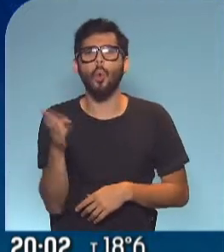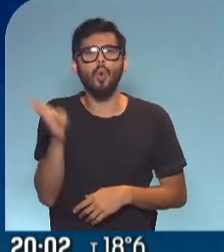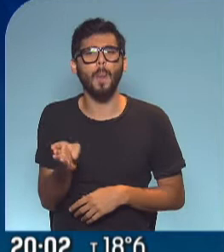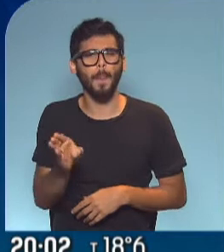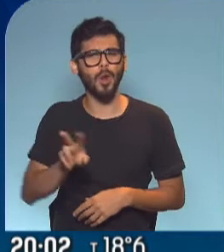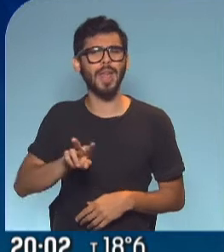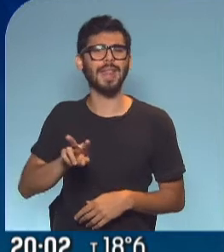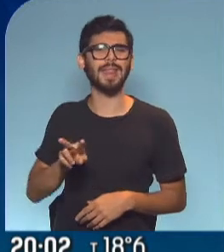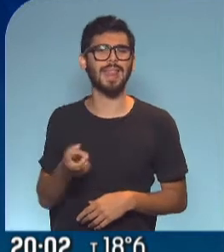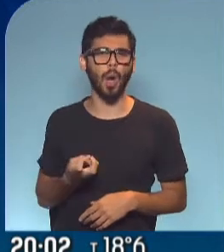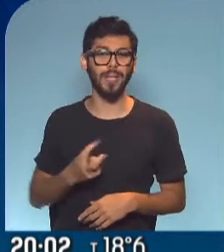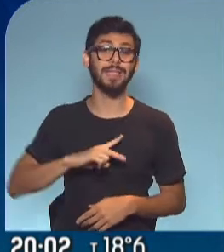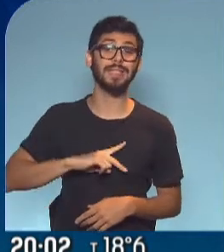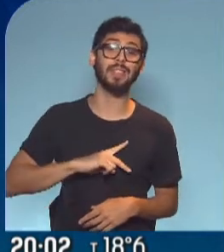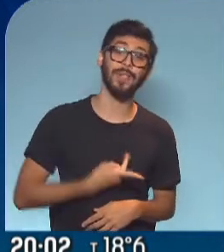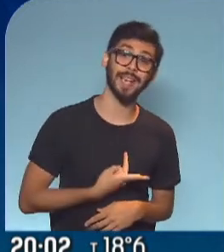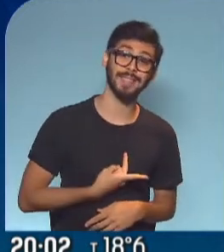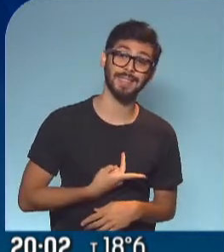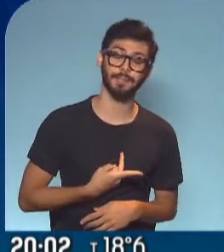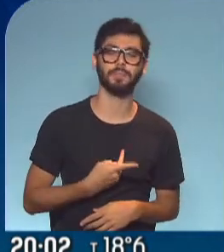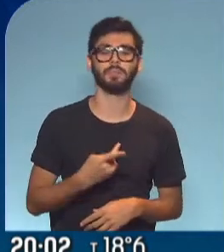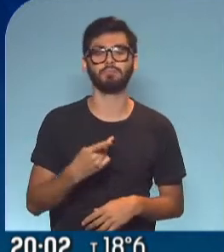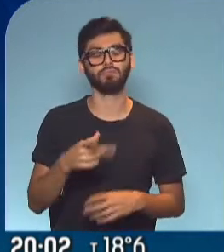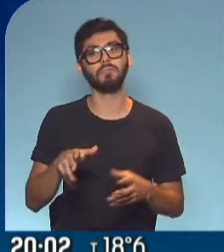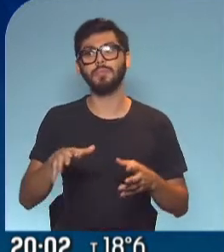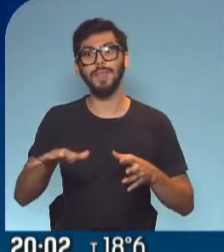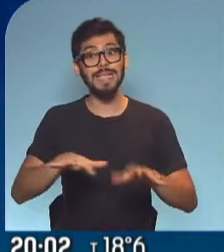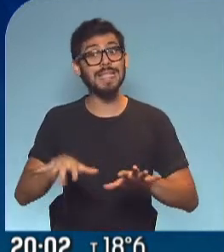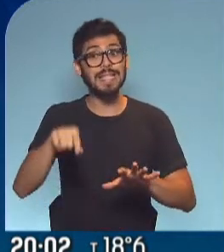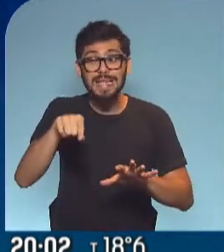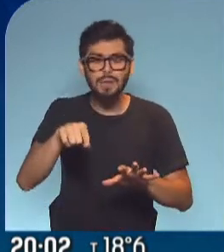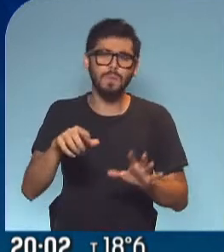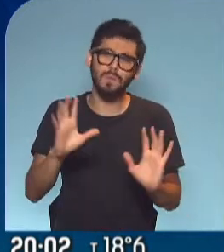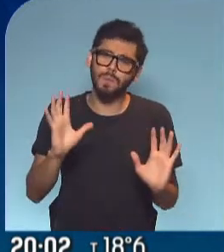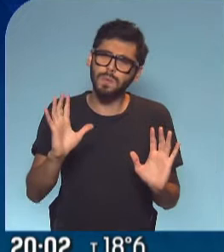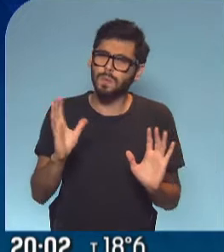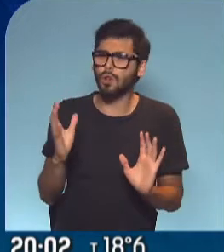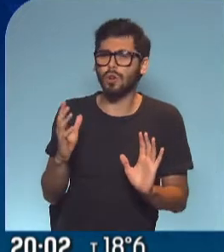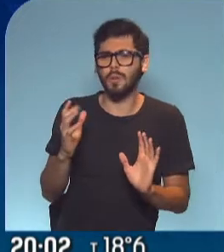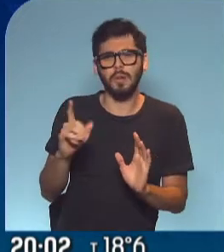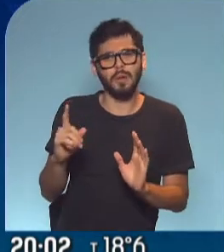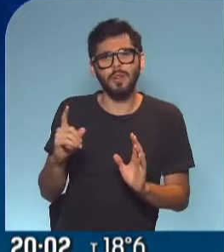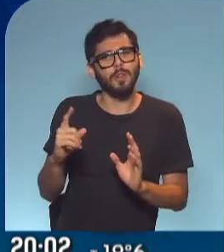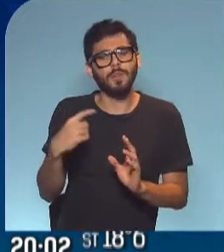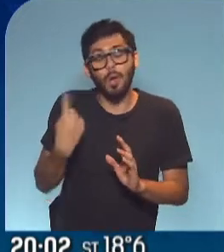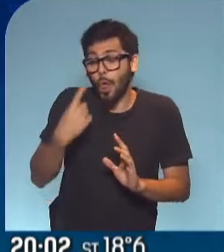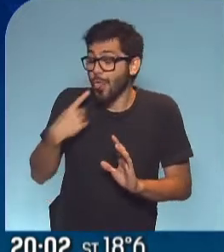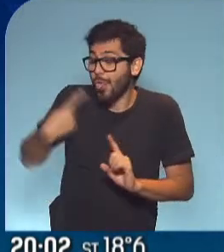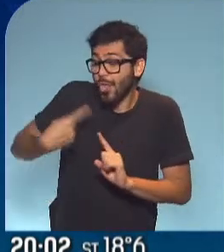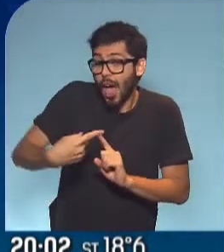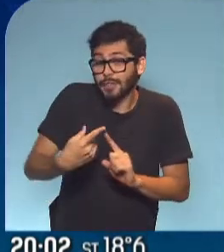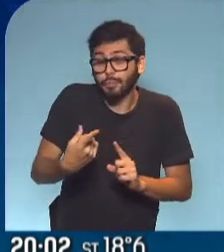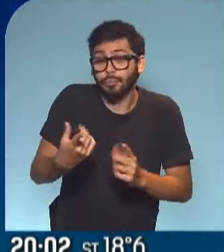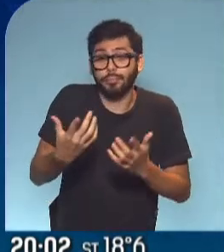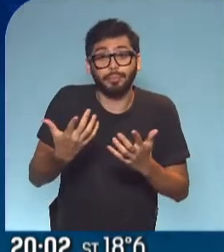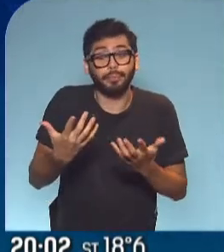incluye travestis y trans. Es una situación de la que, insisto, Feli, hablamos en estos días, lamentablemente